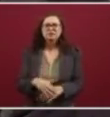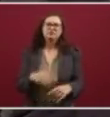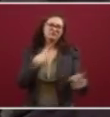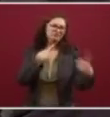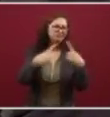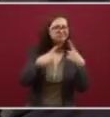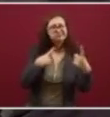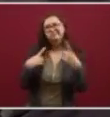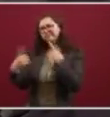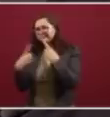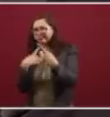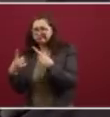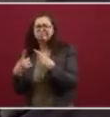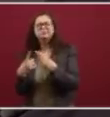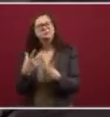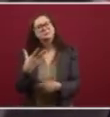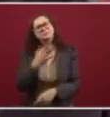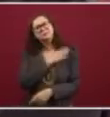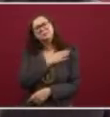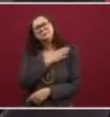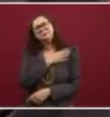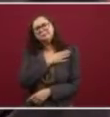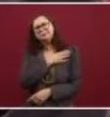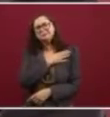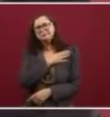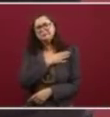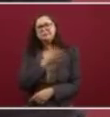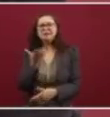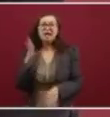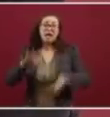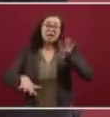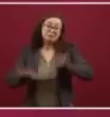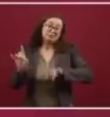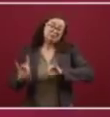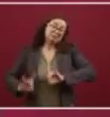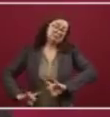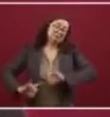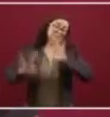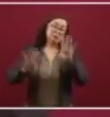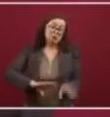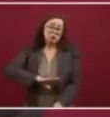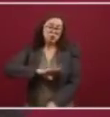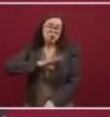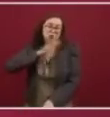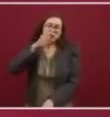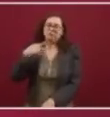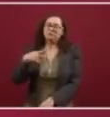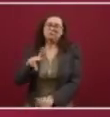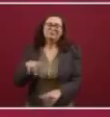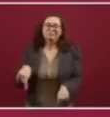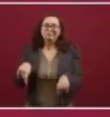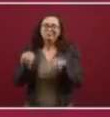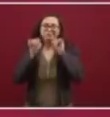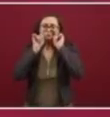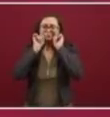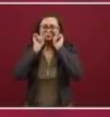debate. A veces sube de tono, se calienta, pero